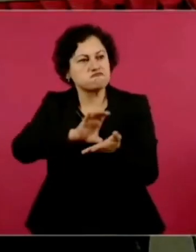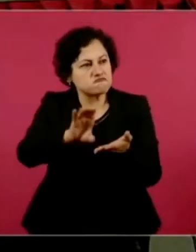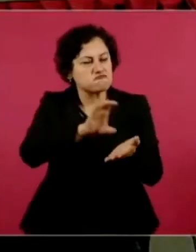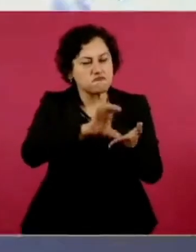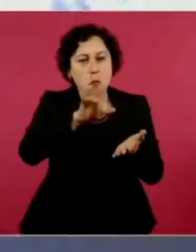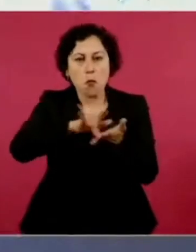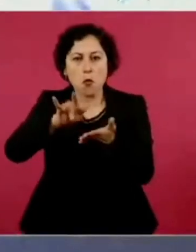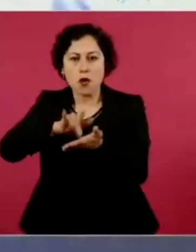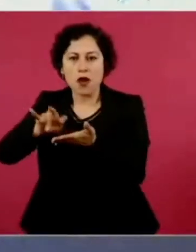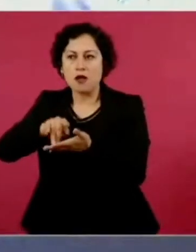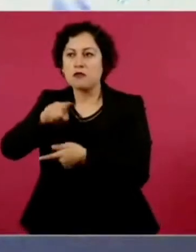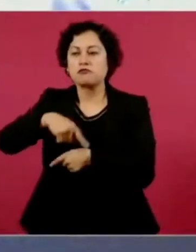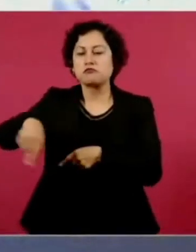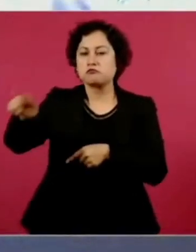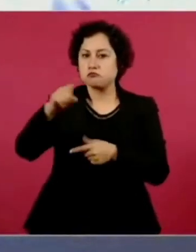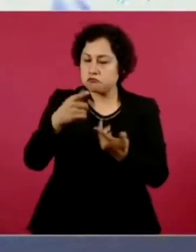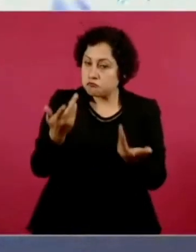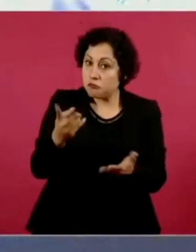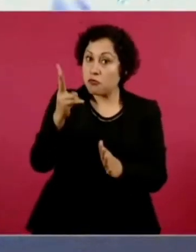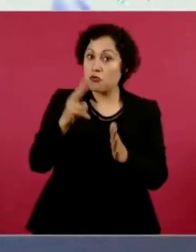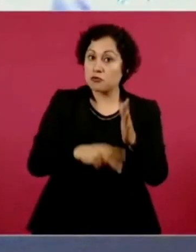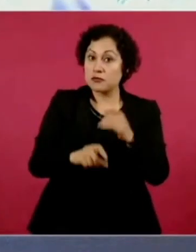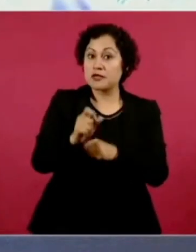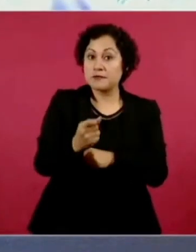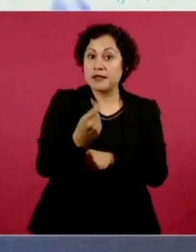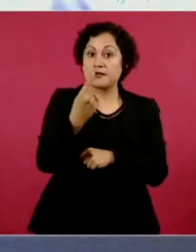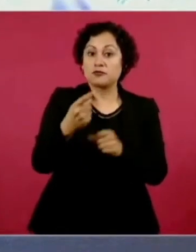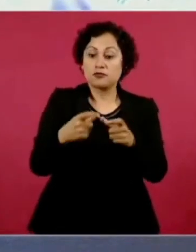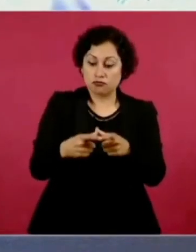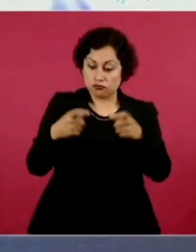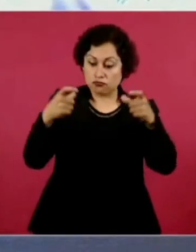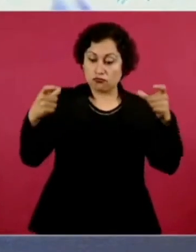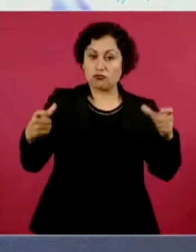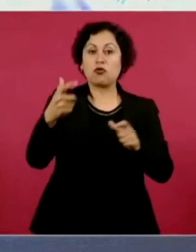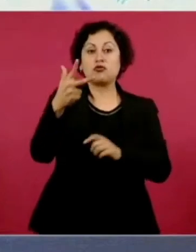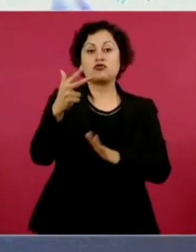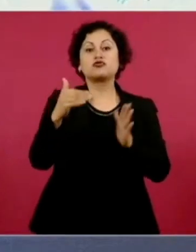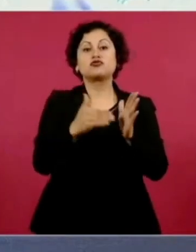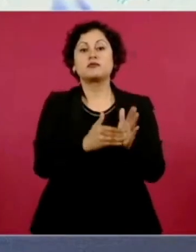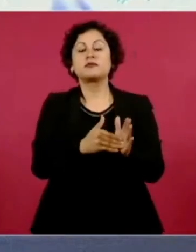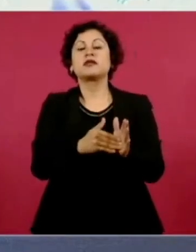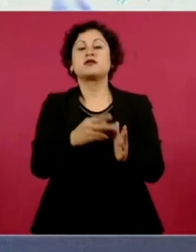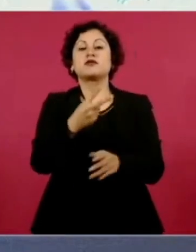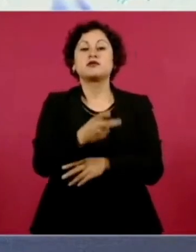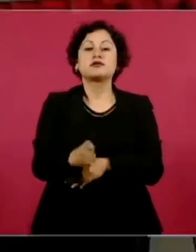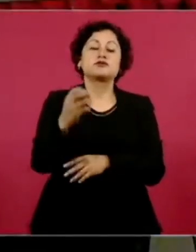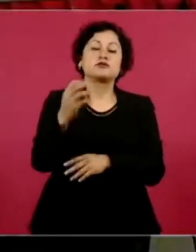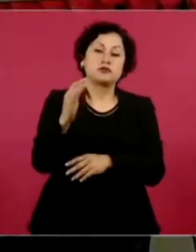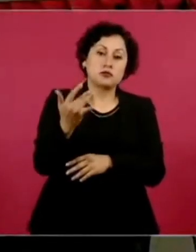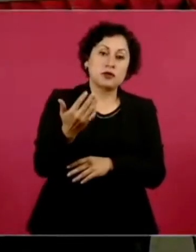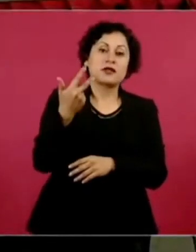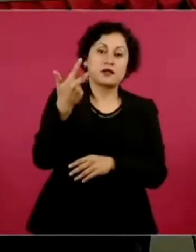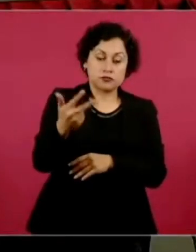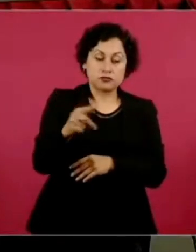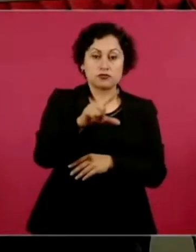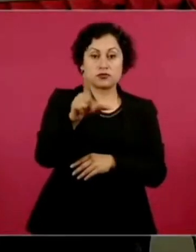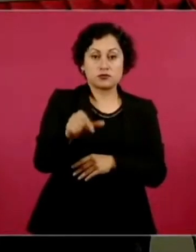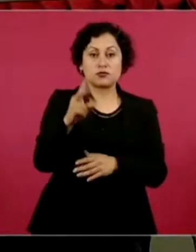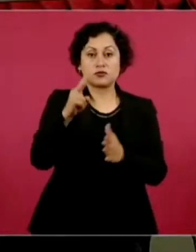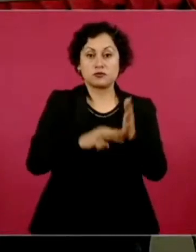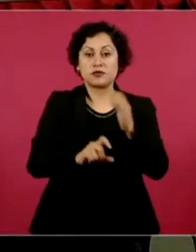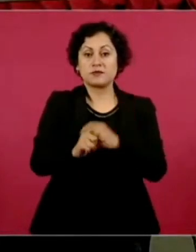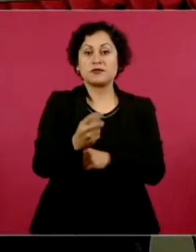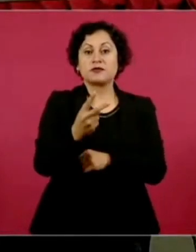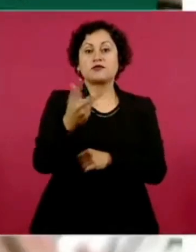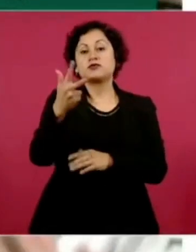Ya en 2021 se vio un primer crecimiento de 8,258 egresados ese año, en 2022